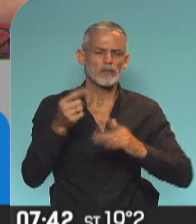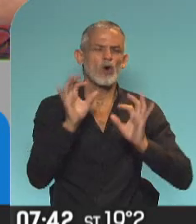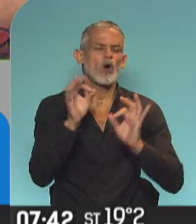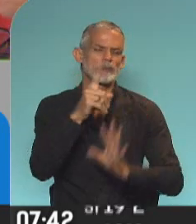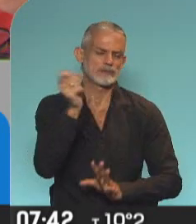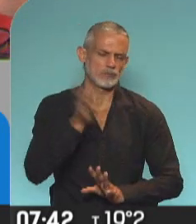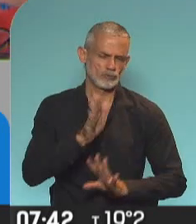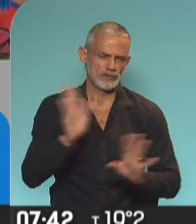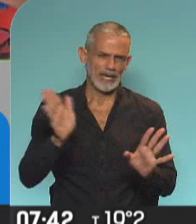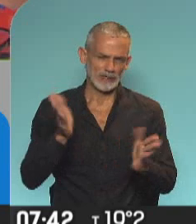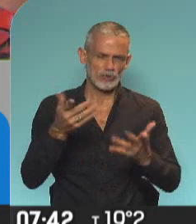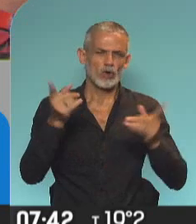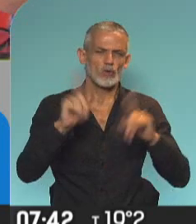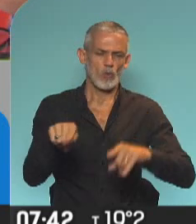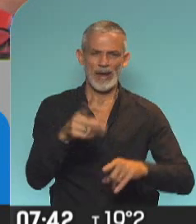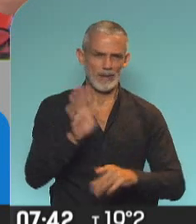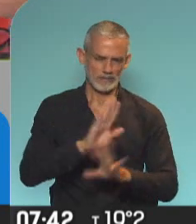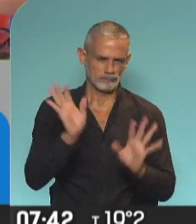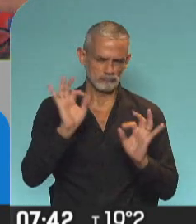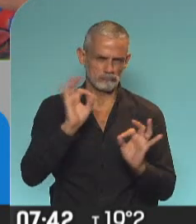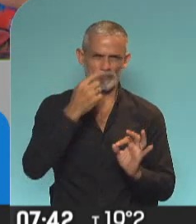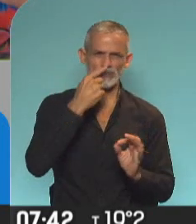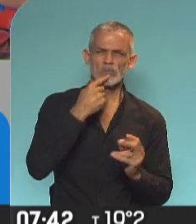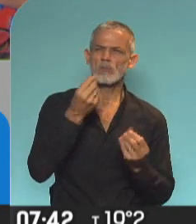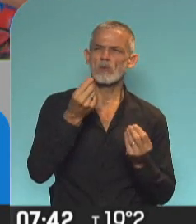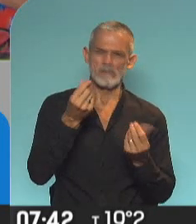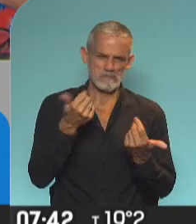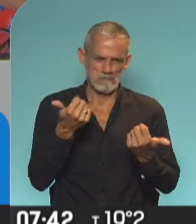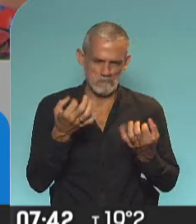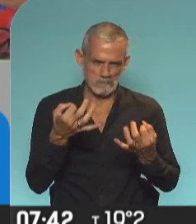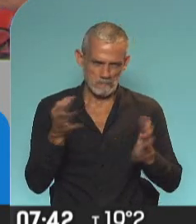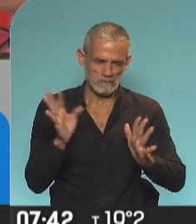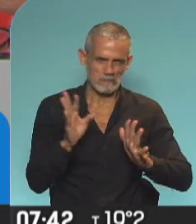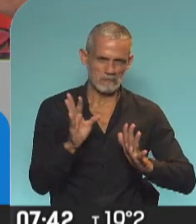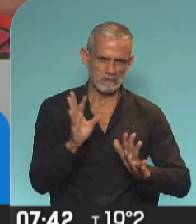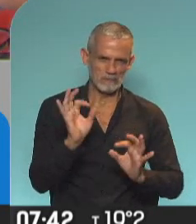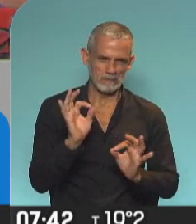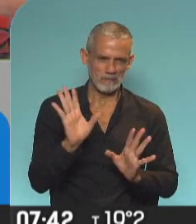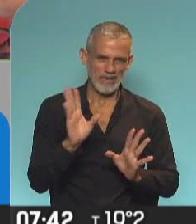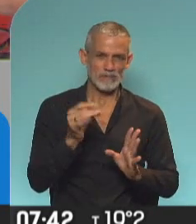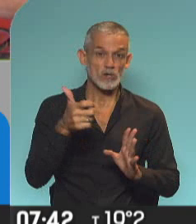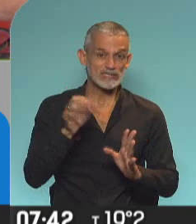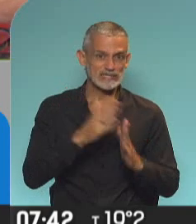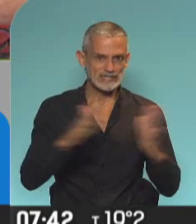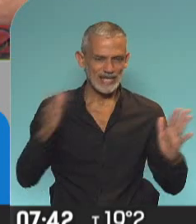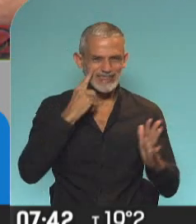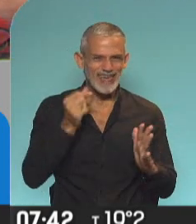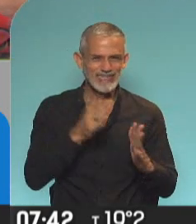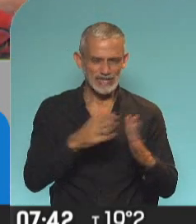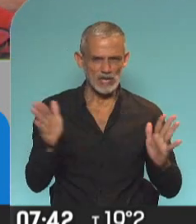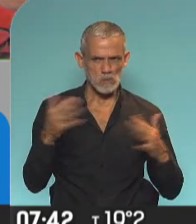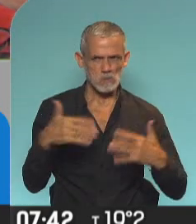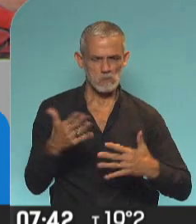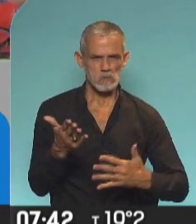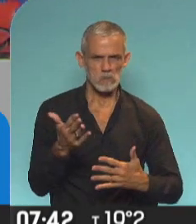decir, tomaban nuevamente todos los síntomas, es decir, que tenían olfato, tenían gusto. Pero en algunos casos,